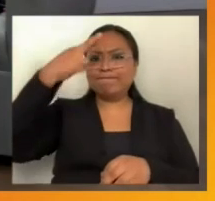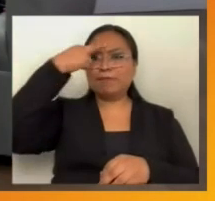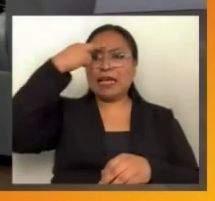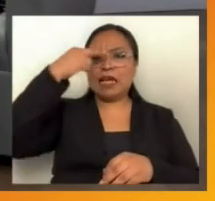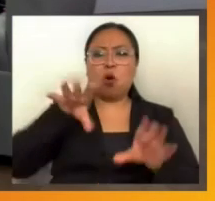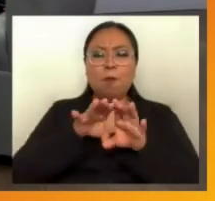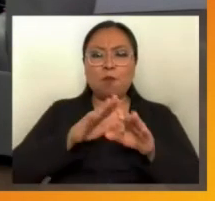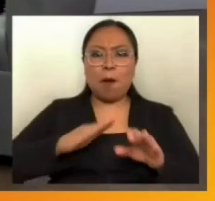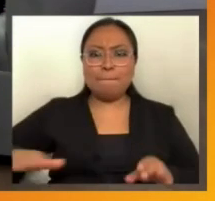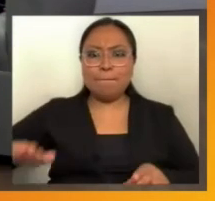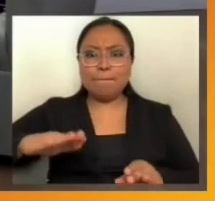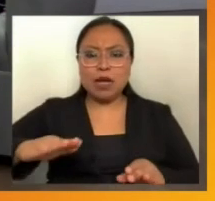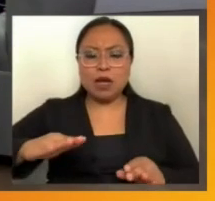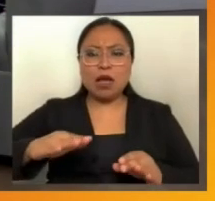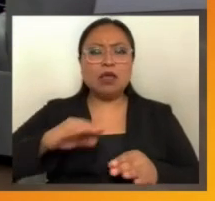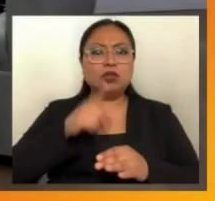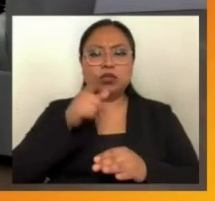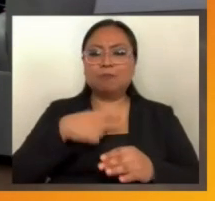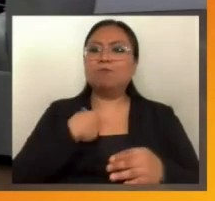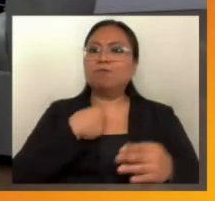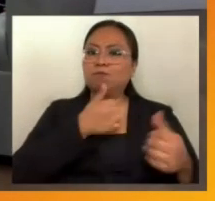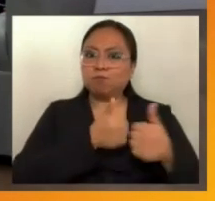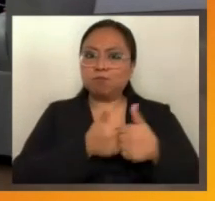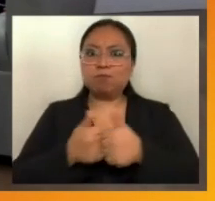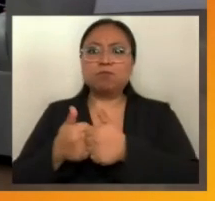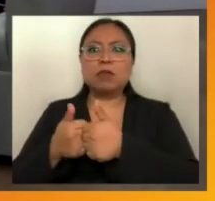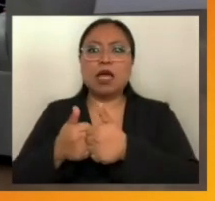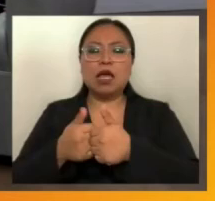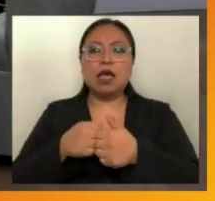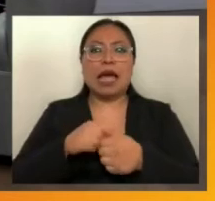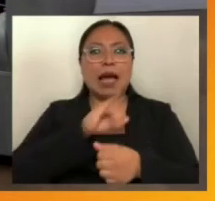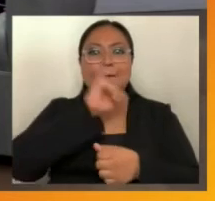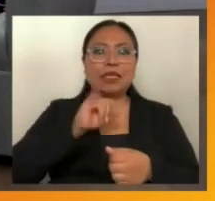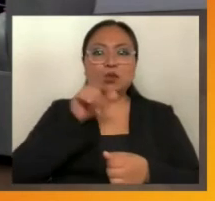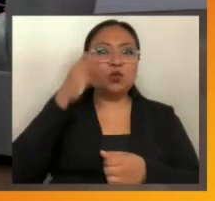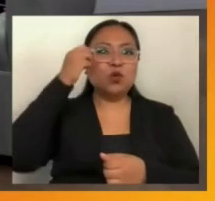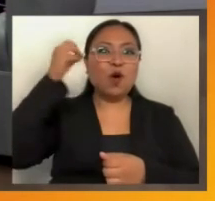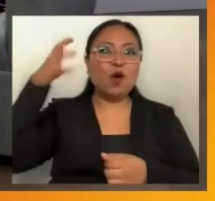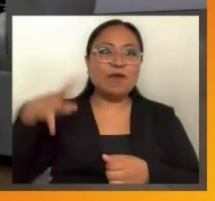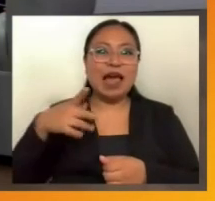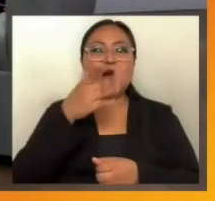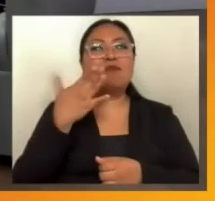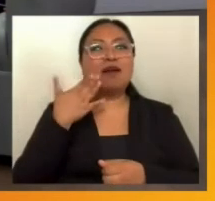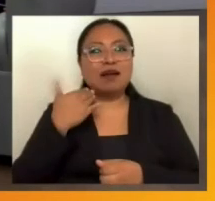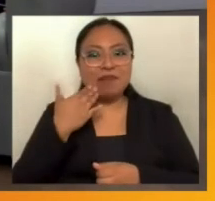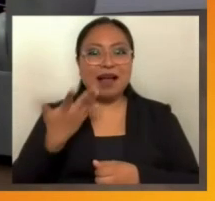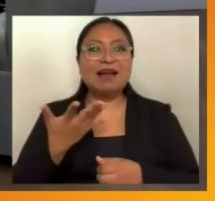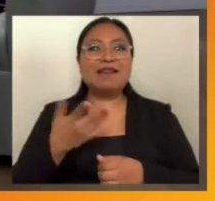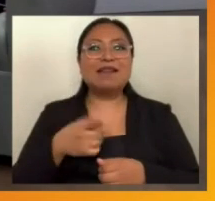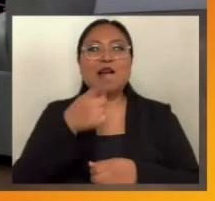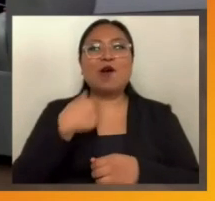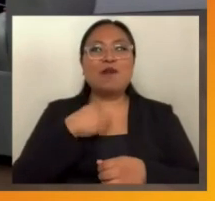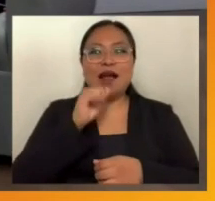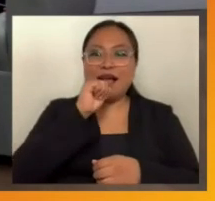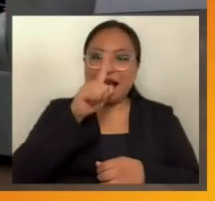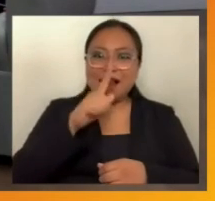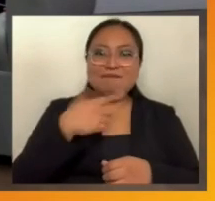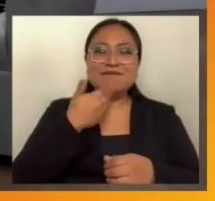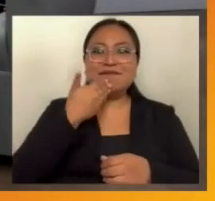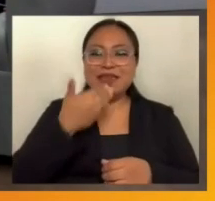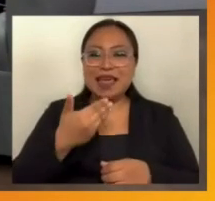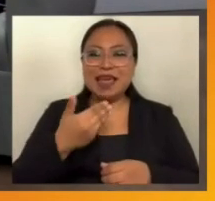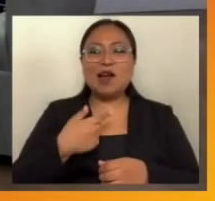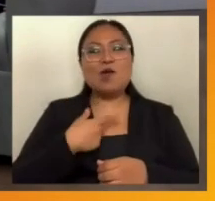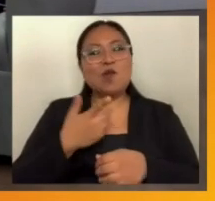es, y nunca olvidando toda esta parte de nobleza de espíritu, de una gran persona, un